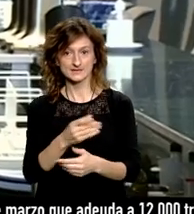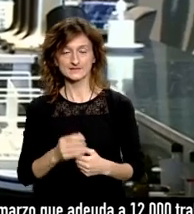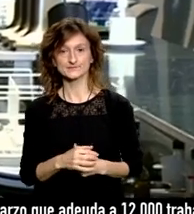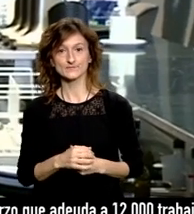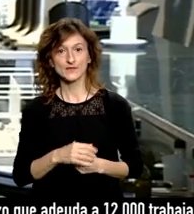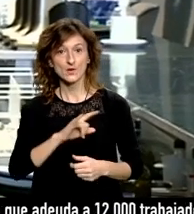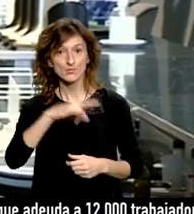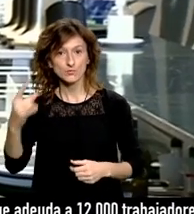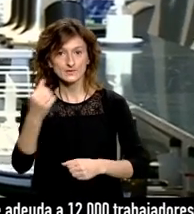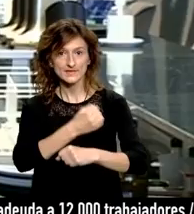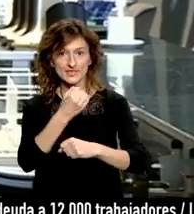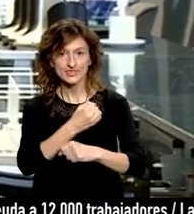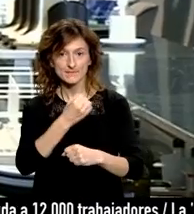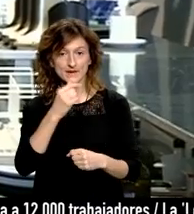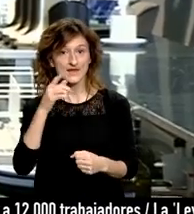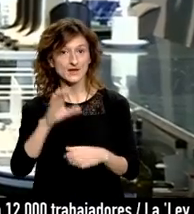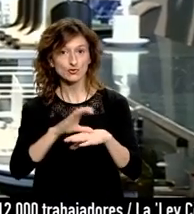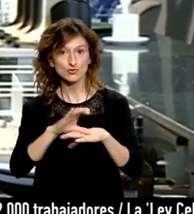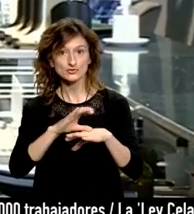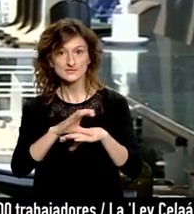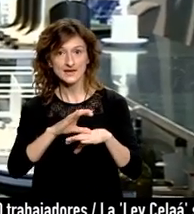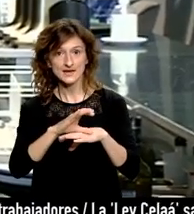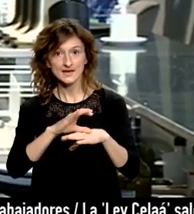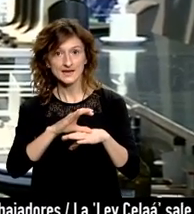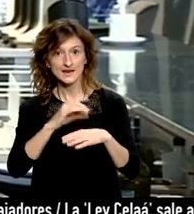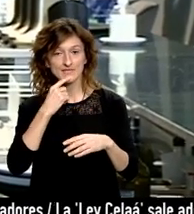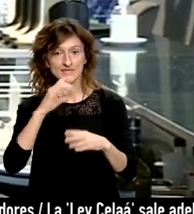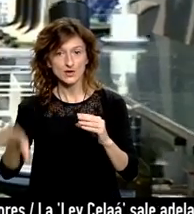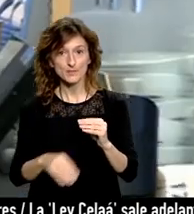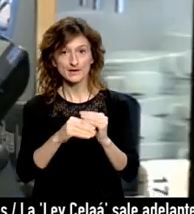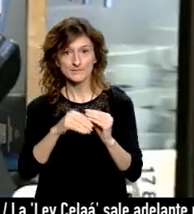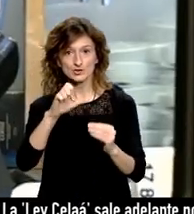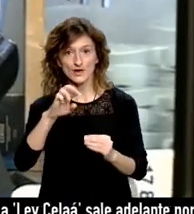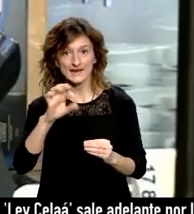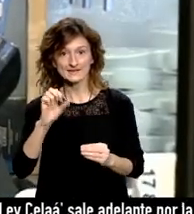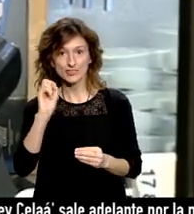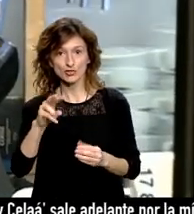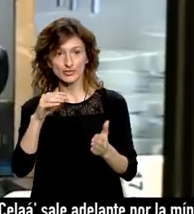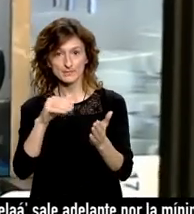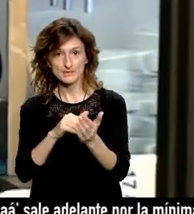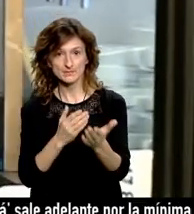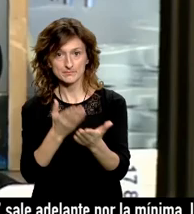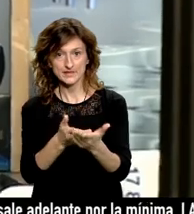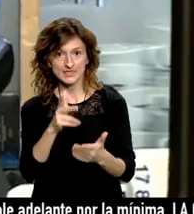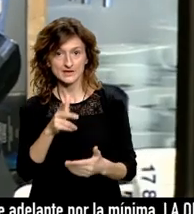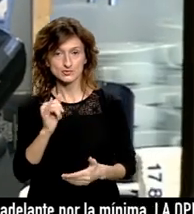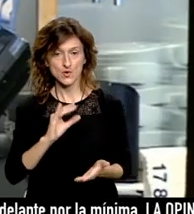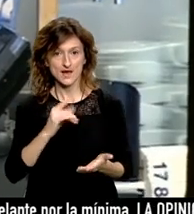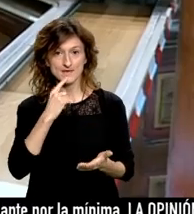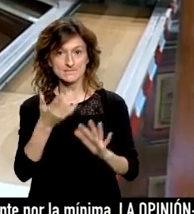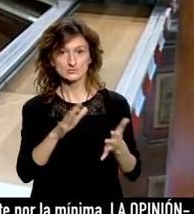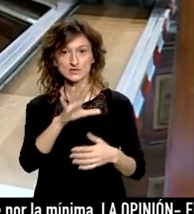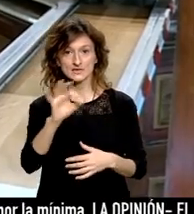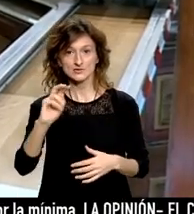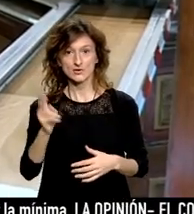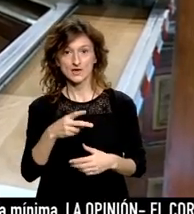En el puente de diciembre, asegura la consejera, cobrarán los complementos a los ERTE los 12.000 solicitantes que tienen derecho, una media de